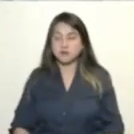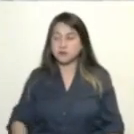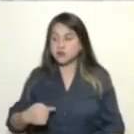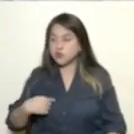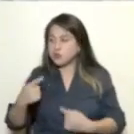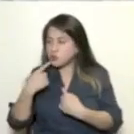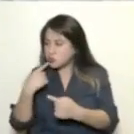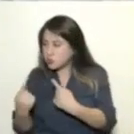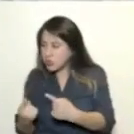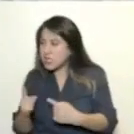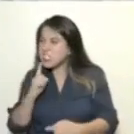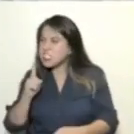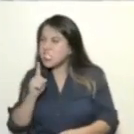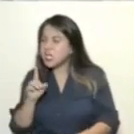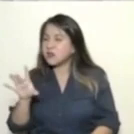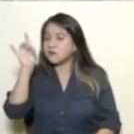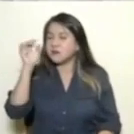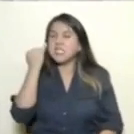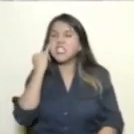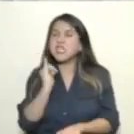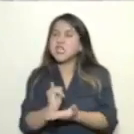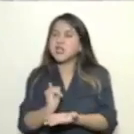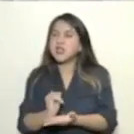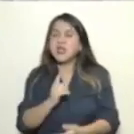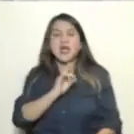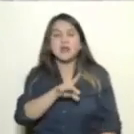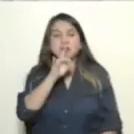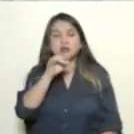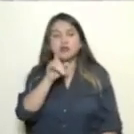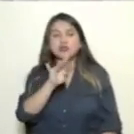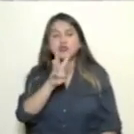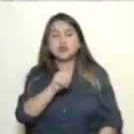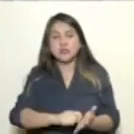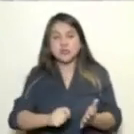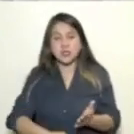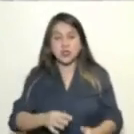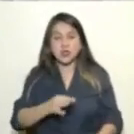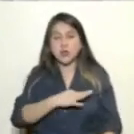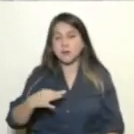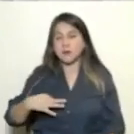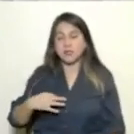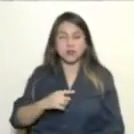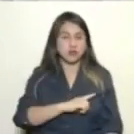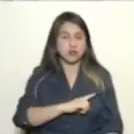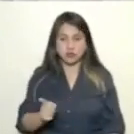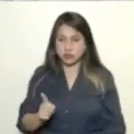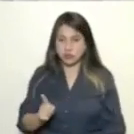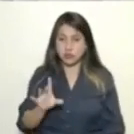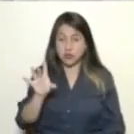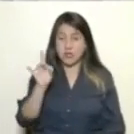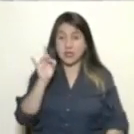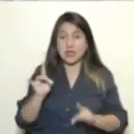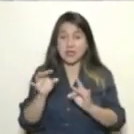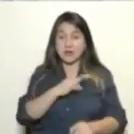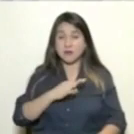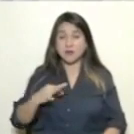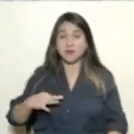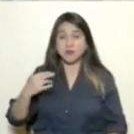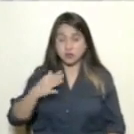Consulté a quién nombrar intendente, sí. Consulté a quién nombrar subsecretario, sí. Ministros, no. Era atribución